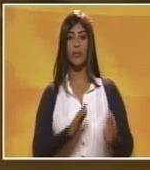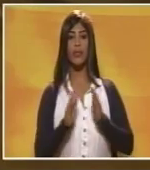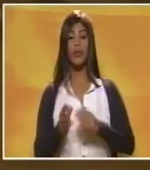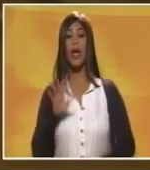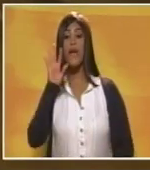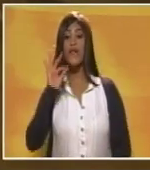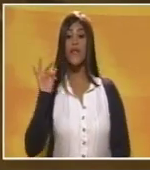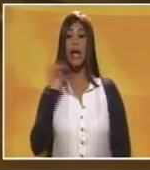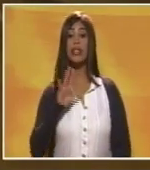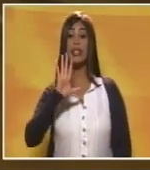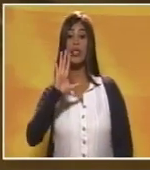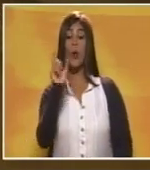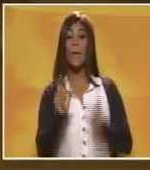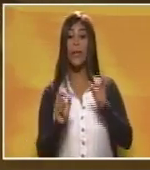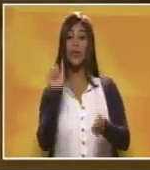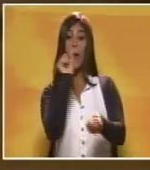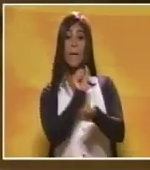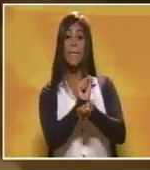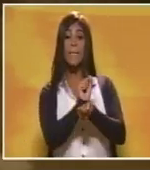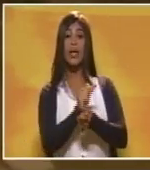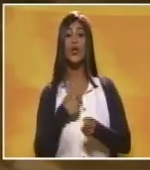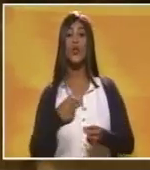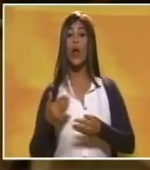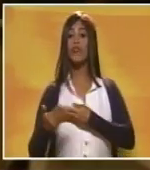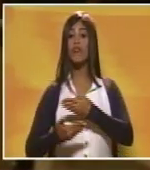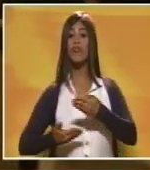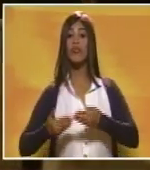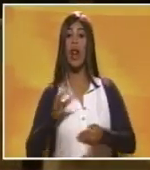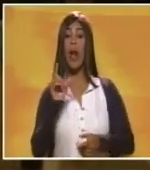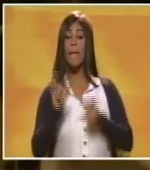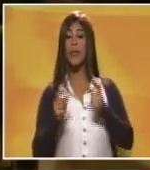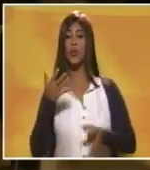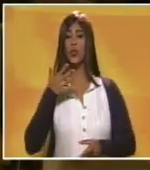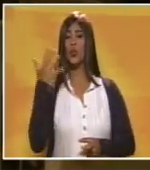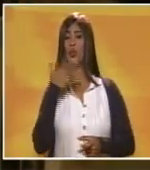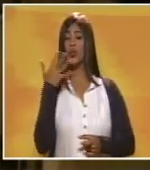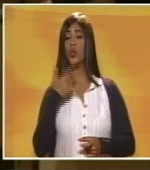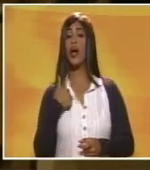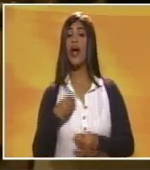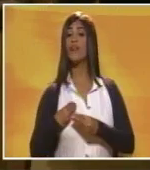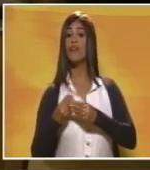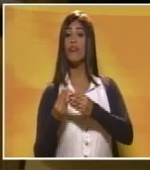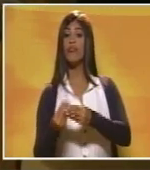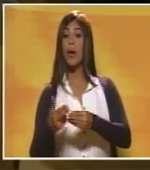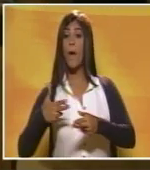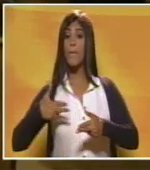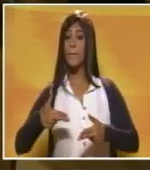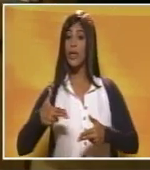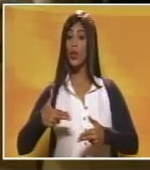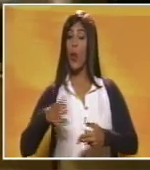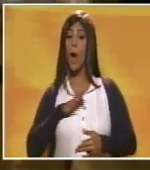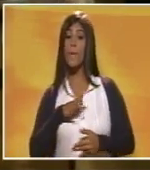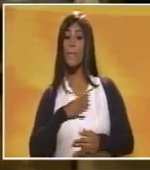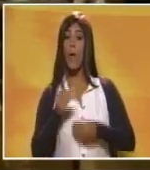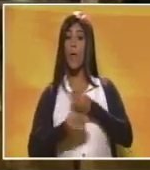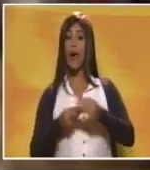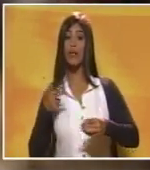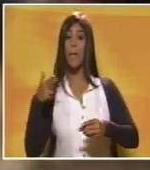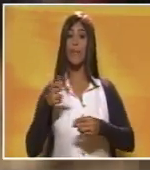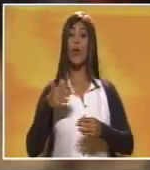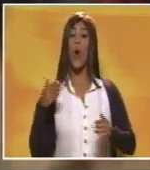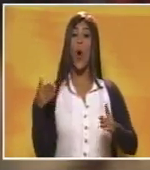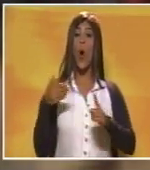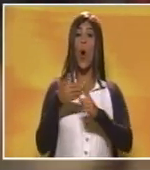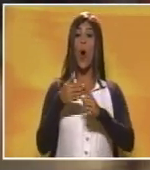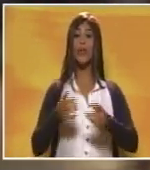En Francia, 5 personas fueron detenidas por su relación con individuos sospechosos de haber proporcionado armas al autor del atentado contra el mercado